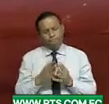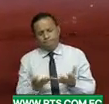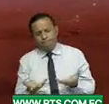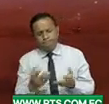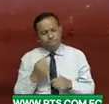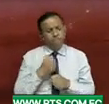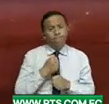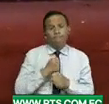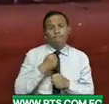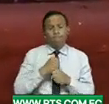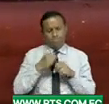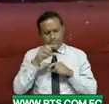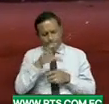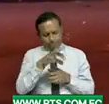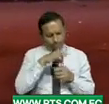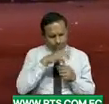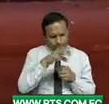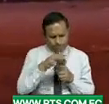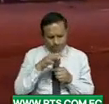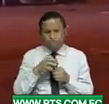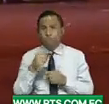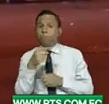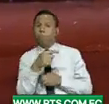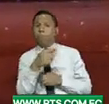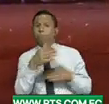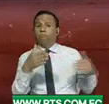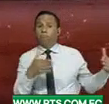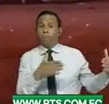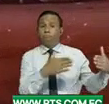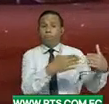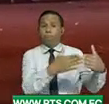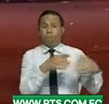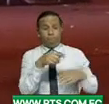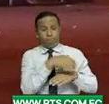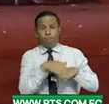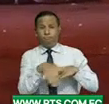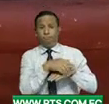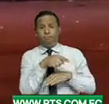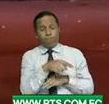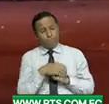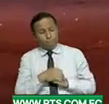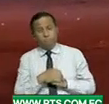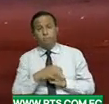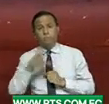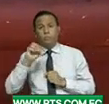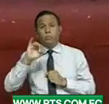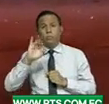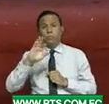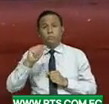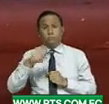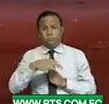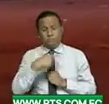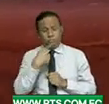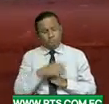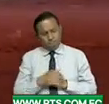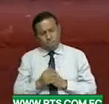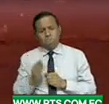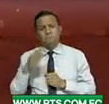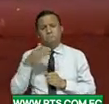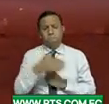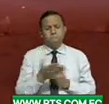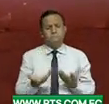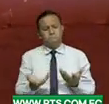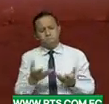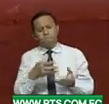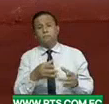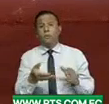indicios balísticos en aquella esquina donde el personal de la OIAT también estuvo presente y levantaron el